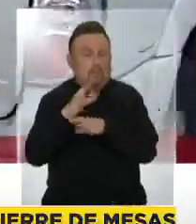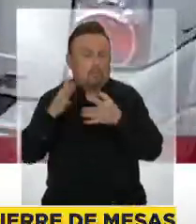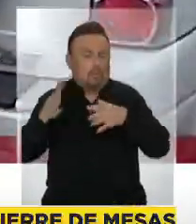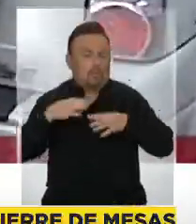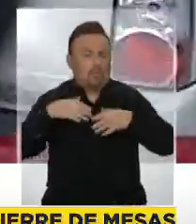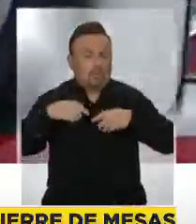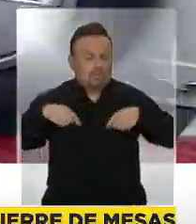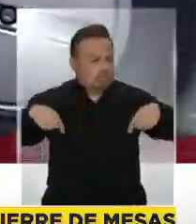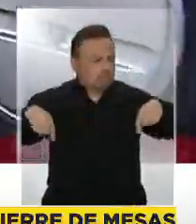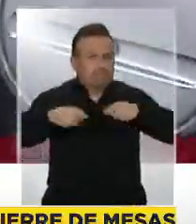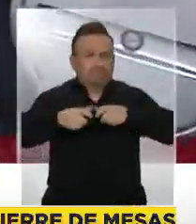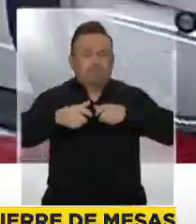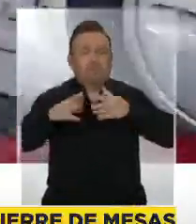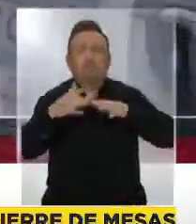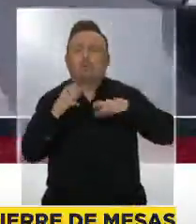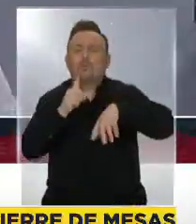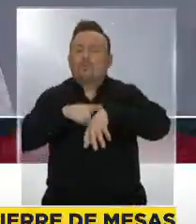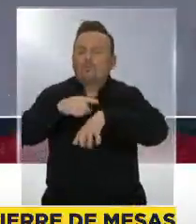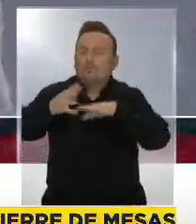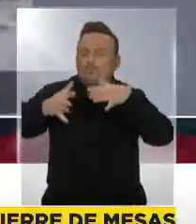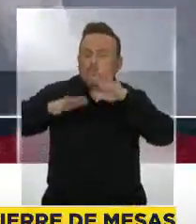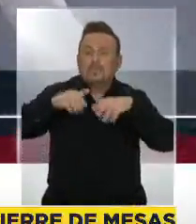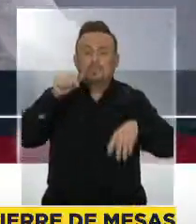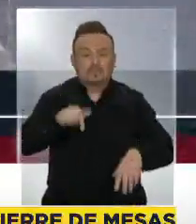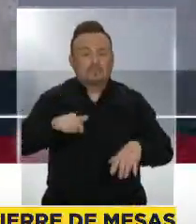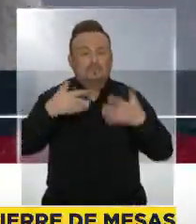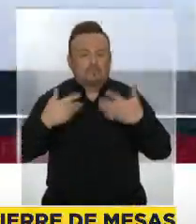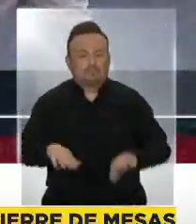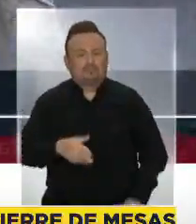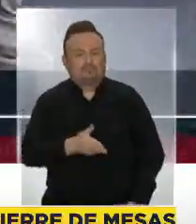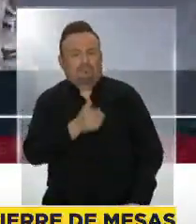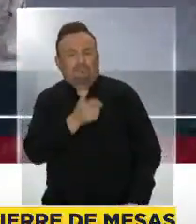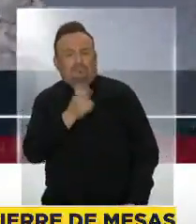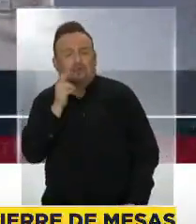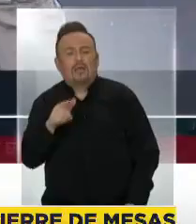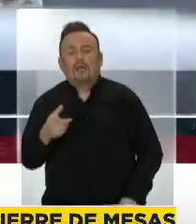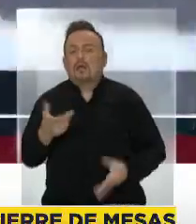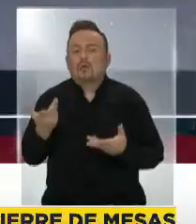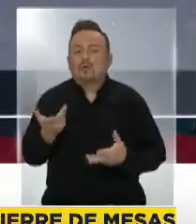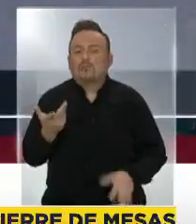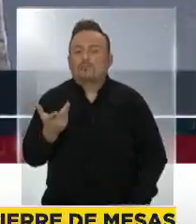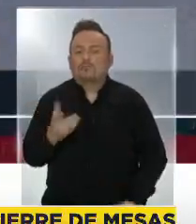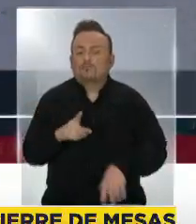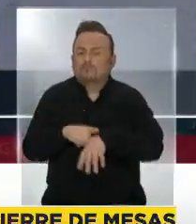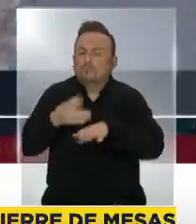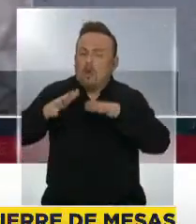un par de cuadras, pero ¿hace cuánto más o menos se calcula que tuvo lugar este episodio, Pablo?